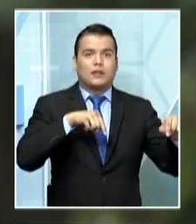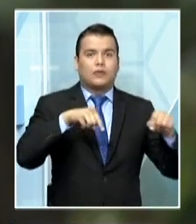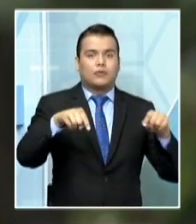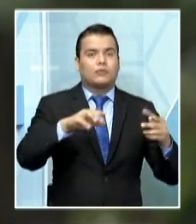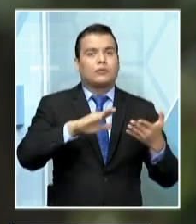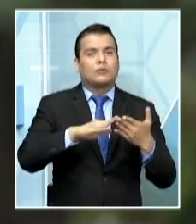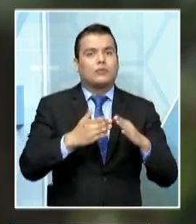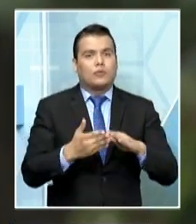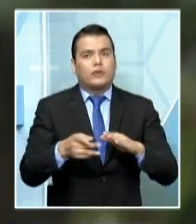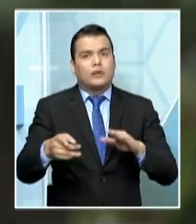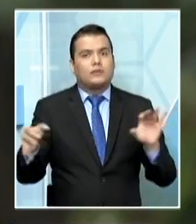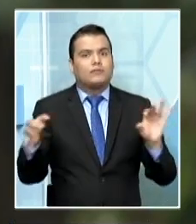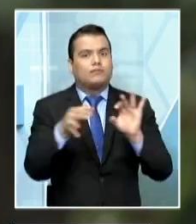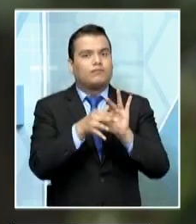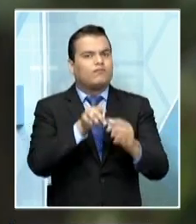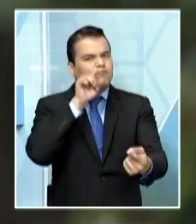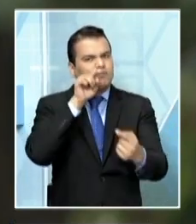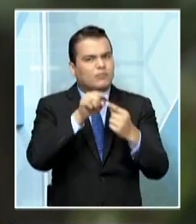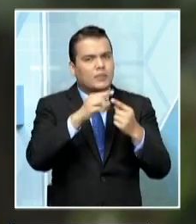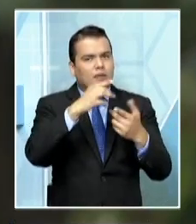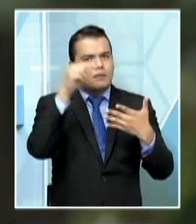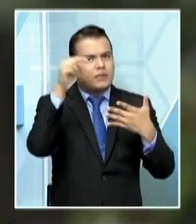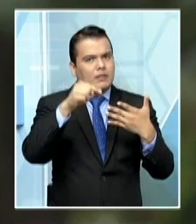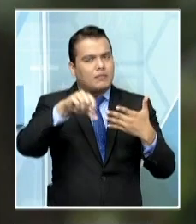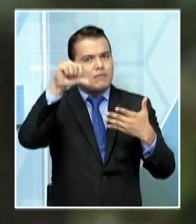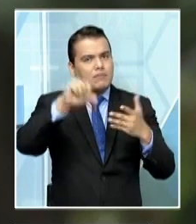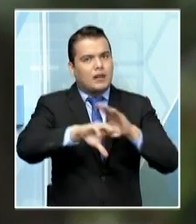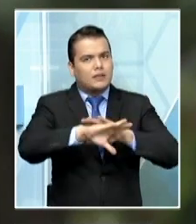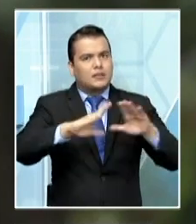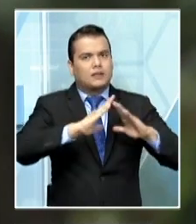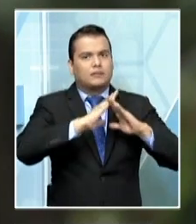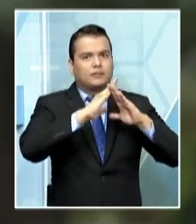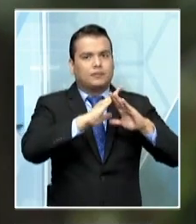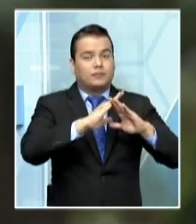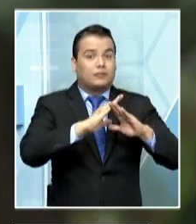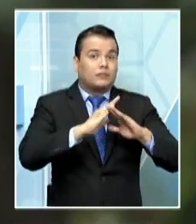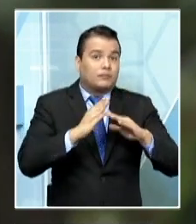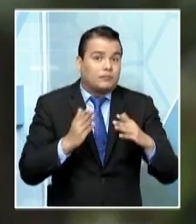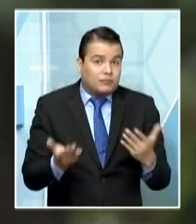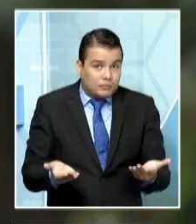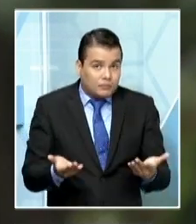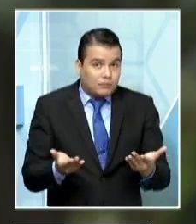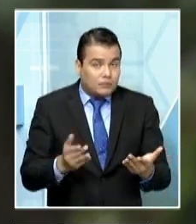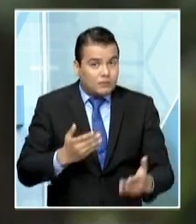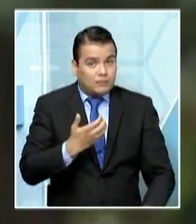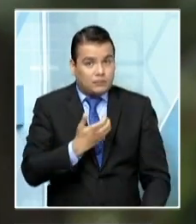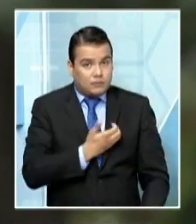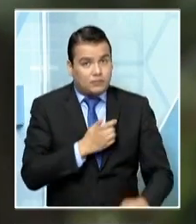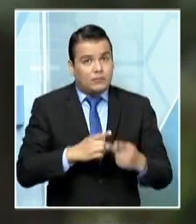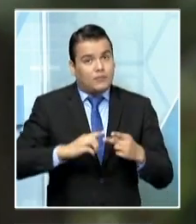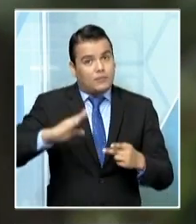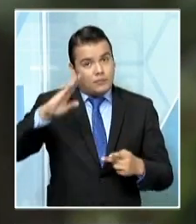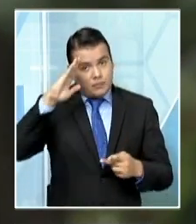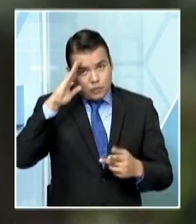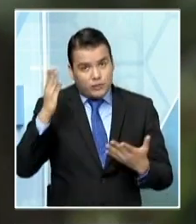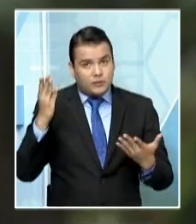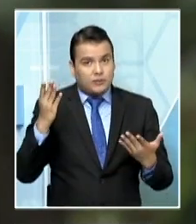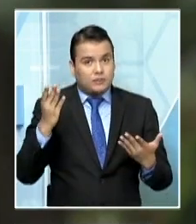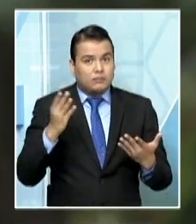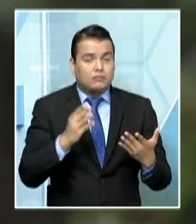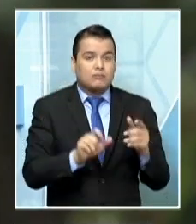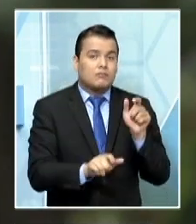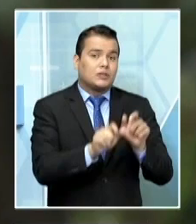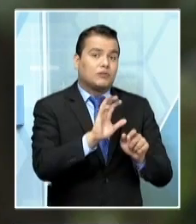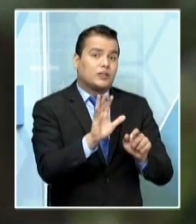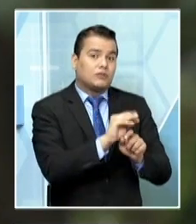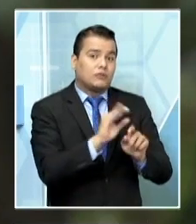comunidad es fundamental para enfrentar la inseguridad y la delincuencia en la ciudad. Un trabajo que deberán emprender la alcaldía, la policía y, cómo no, la